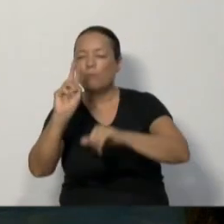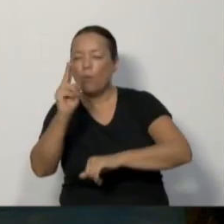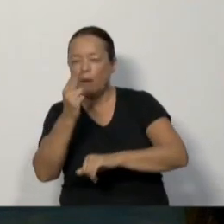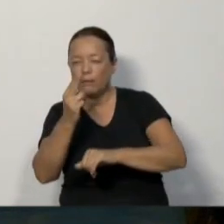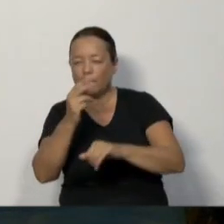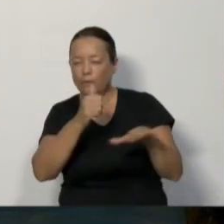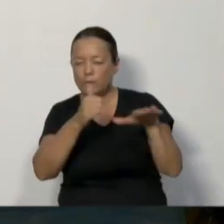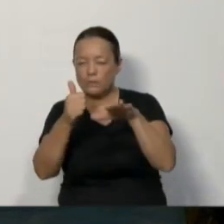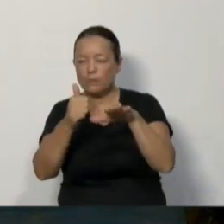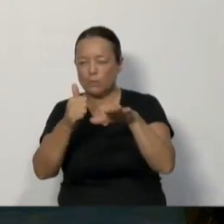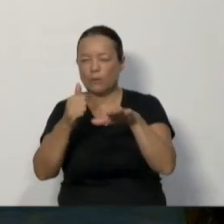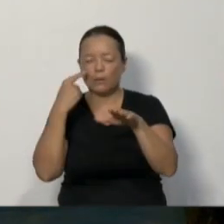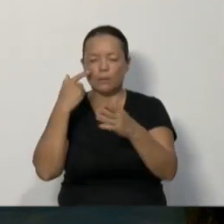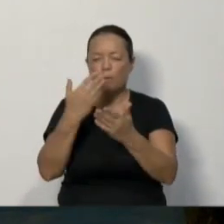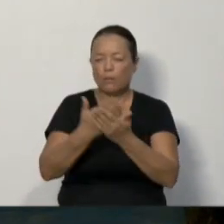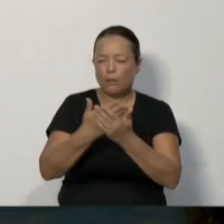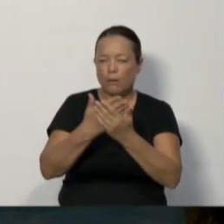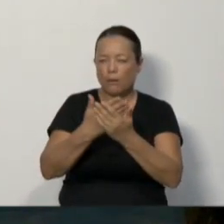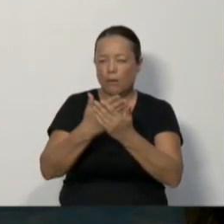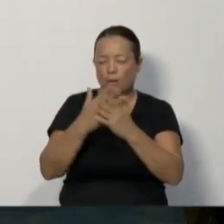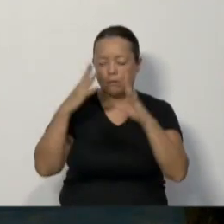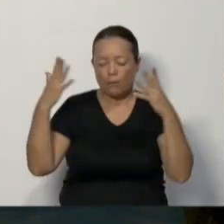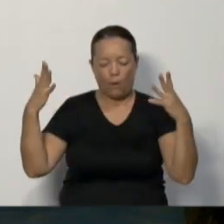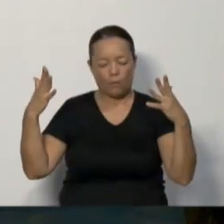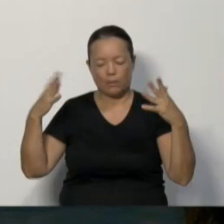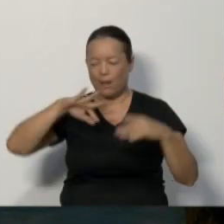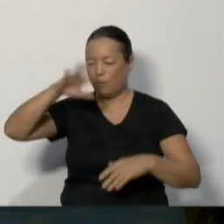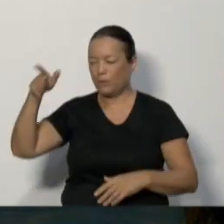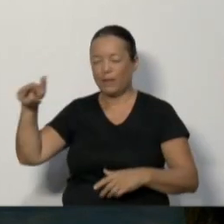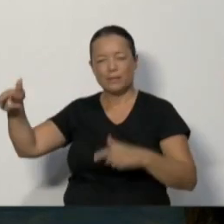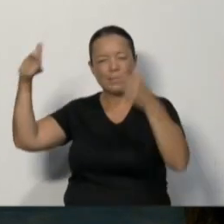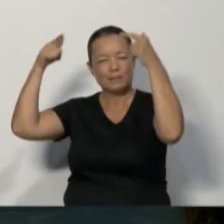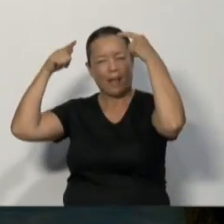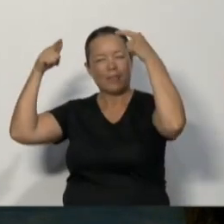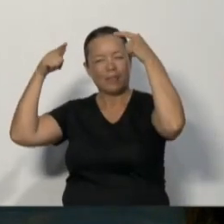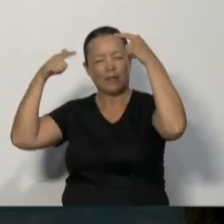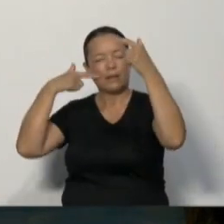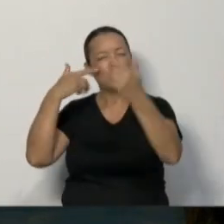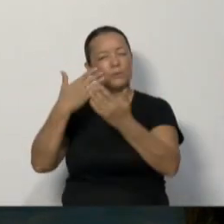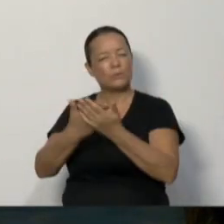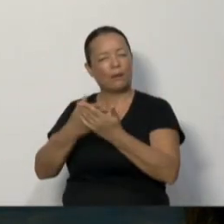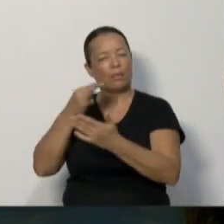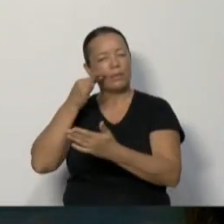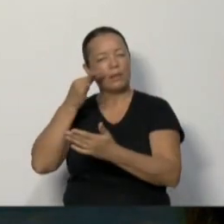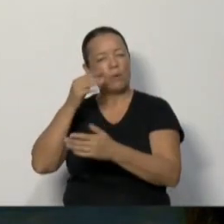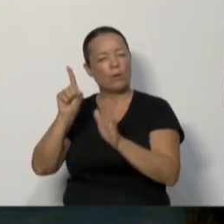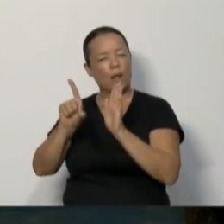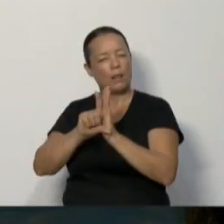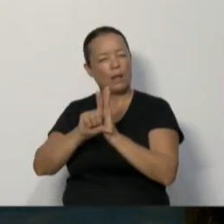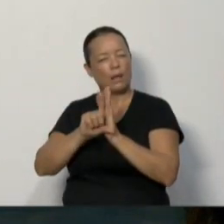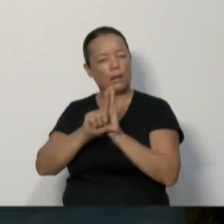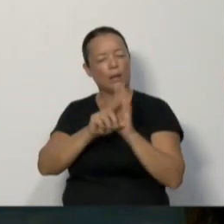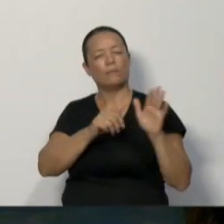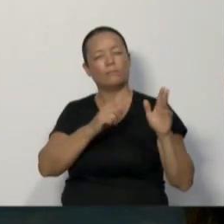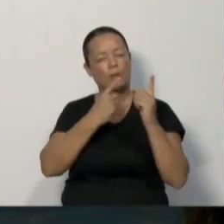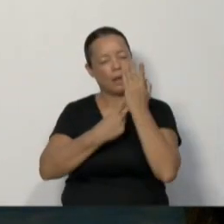a los discípulos, les reveló el esplendor de su gloria en la montaña santa, para mostrar con el testimonio de la ley y los